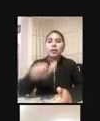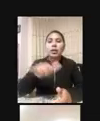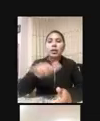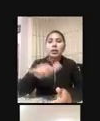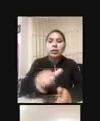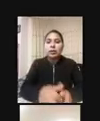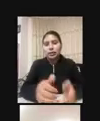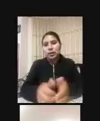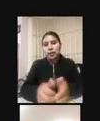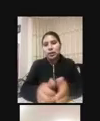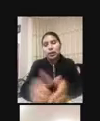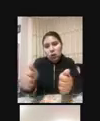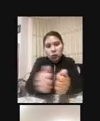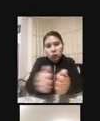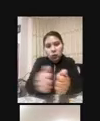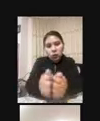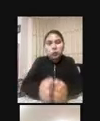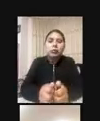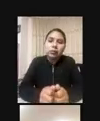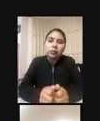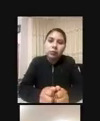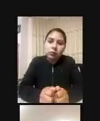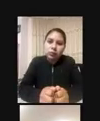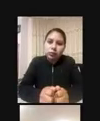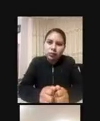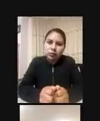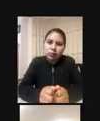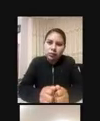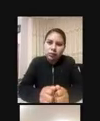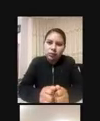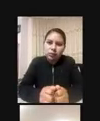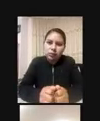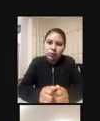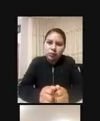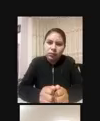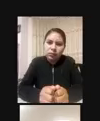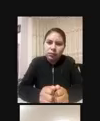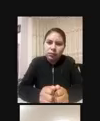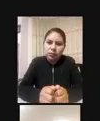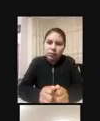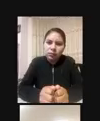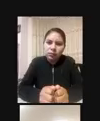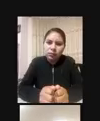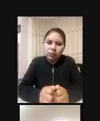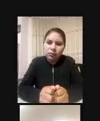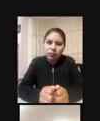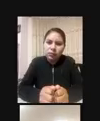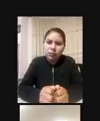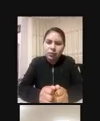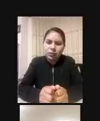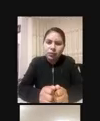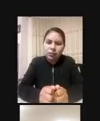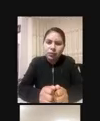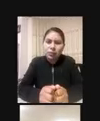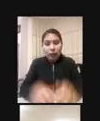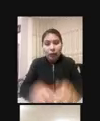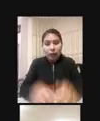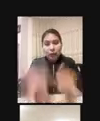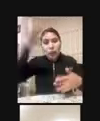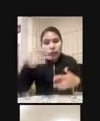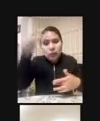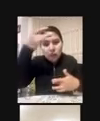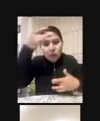adhiere muy bien a los dientes, causando la periodontitis. Que es la periodontitis, es una enfermedad mucho más avanzada de